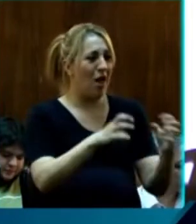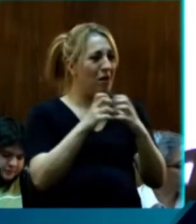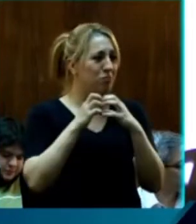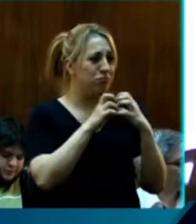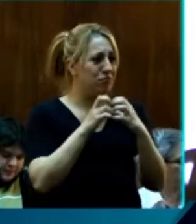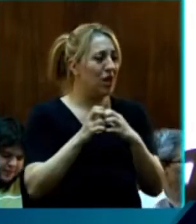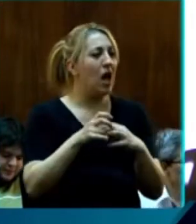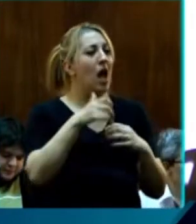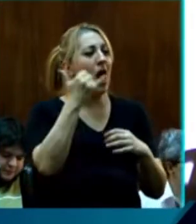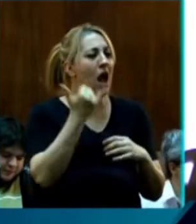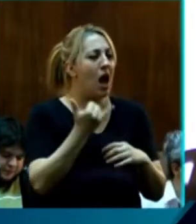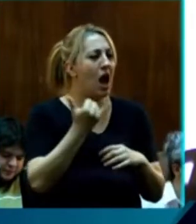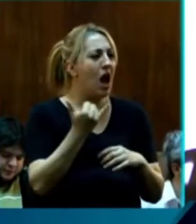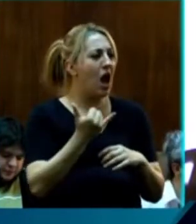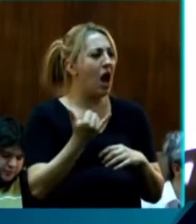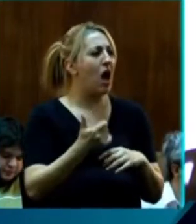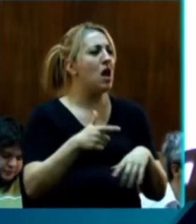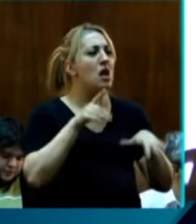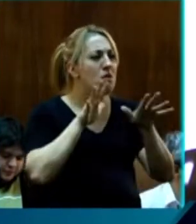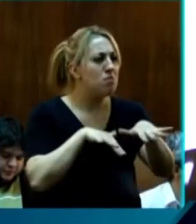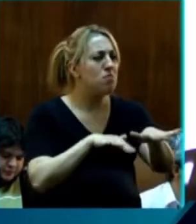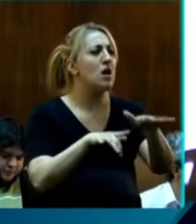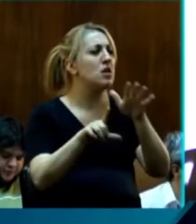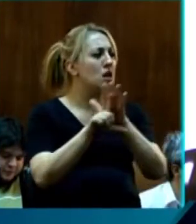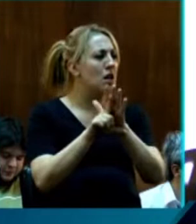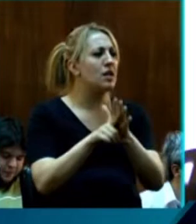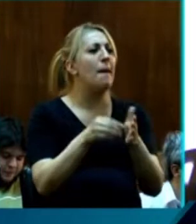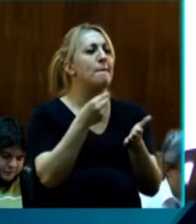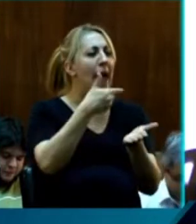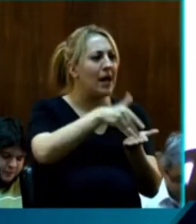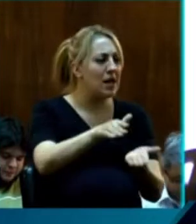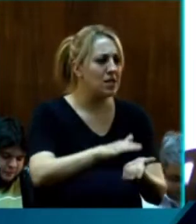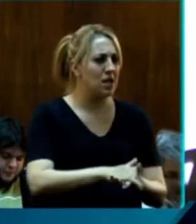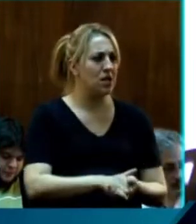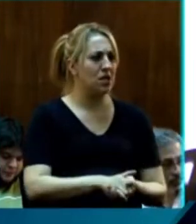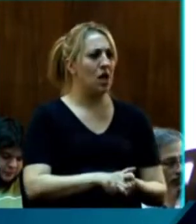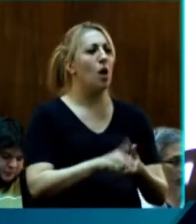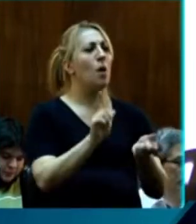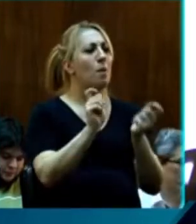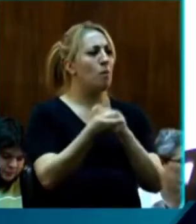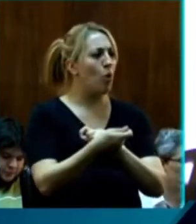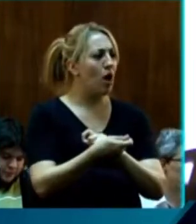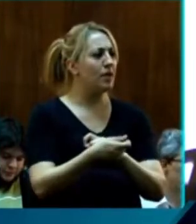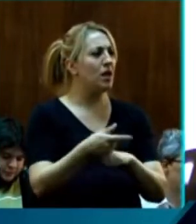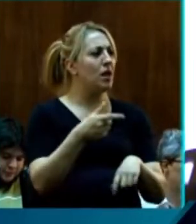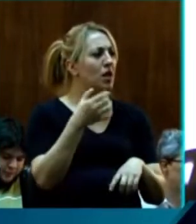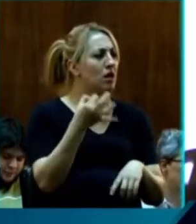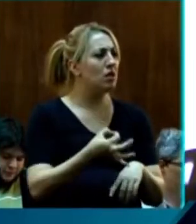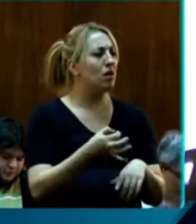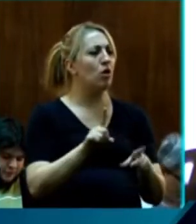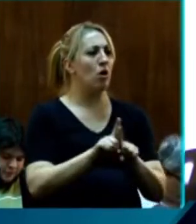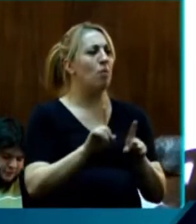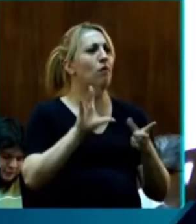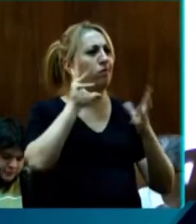hay todo el tiempo movilizaciones en la legislatura para rechazarlo, es una modificación represiva,